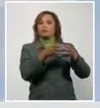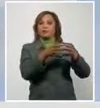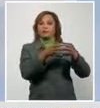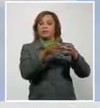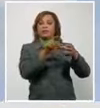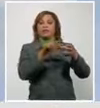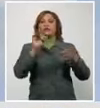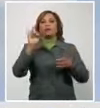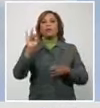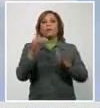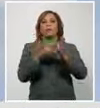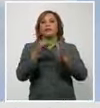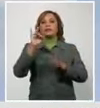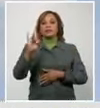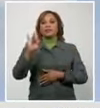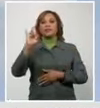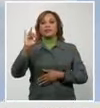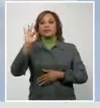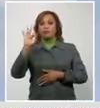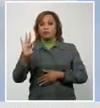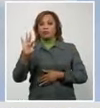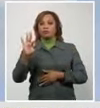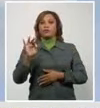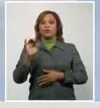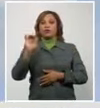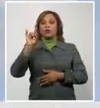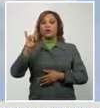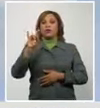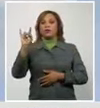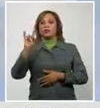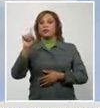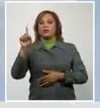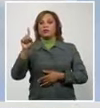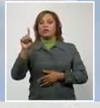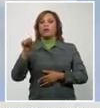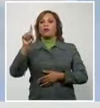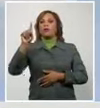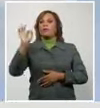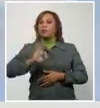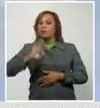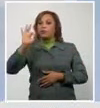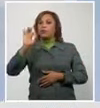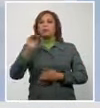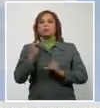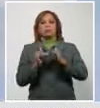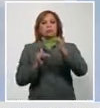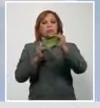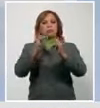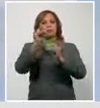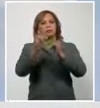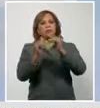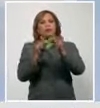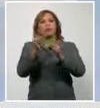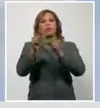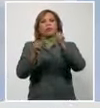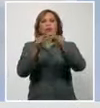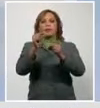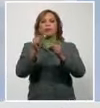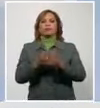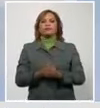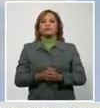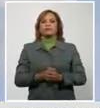2.778, el 99,1%, con una evolución clínica estable. Han